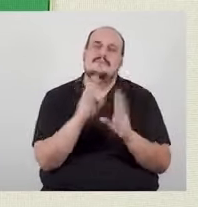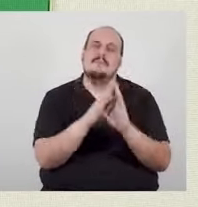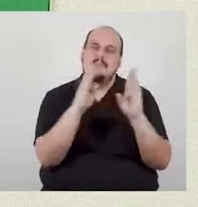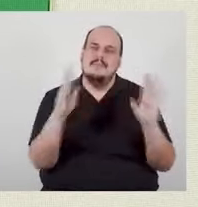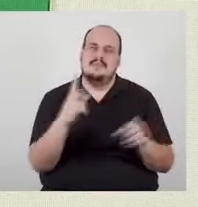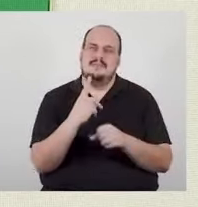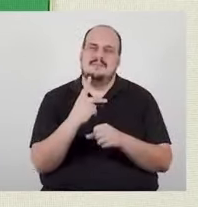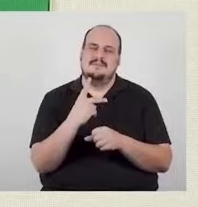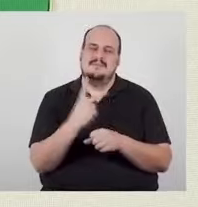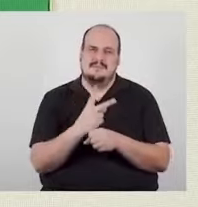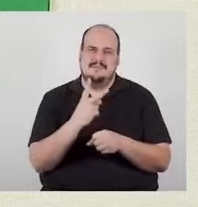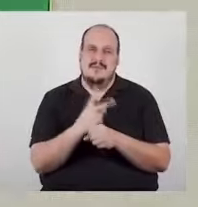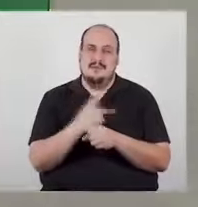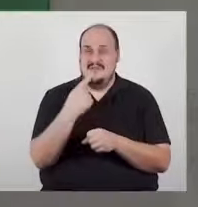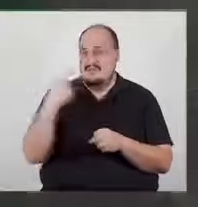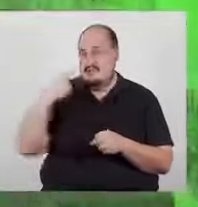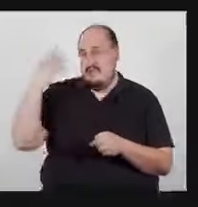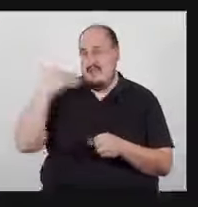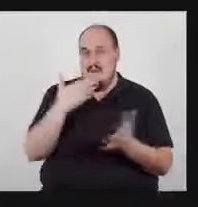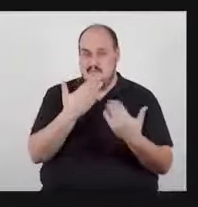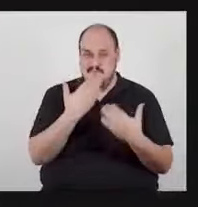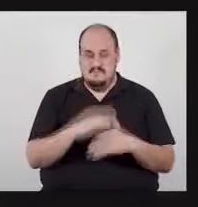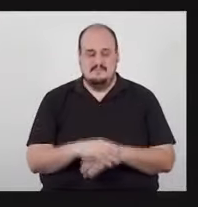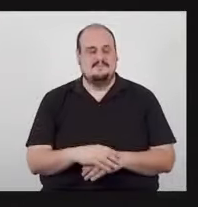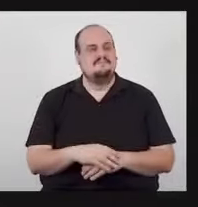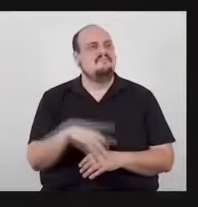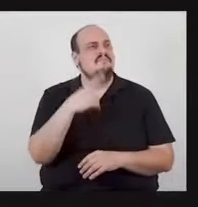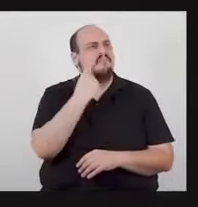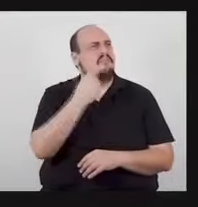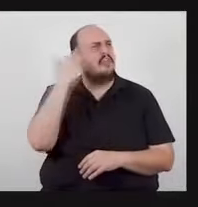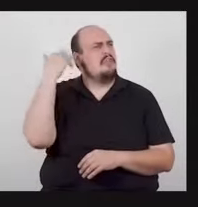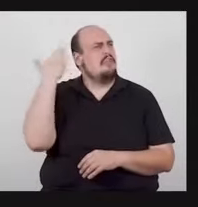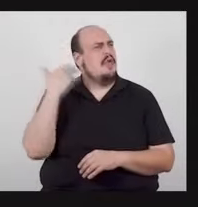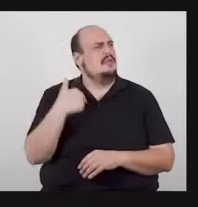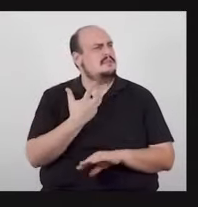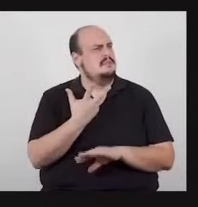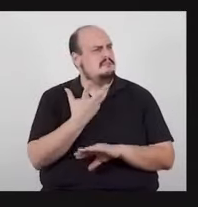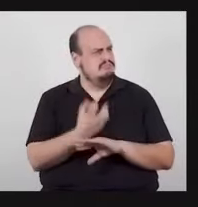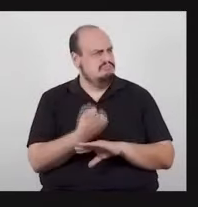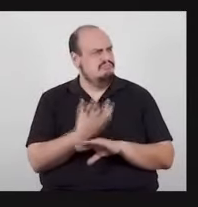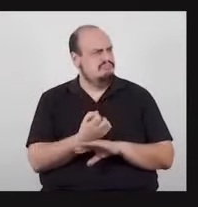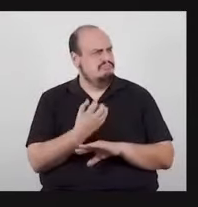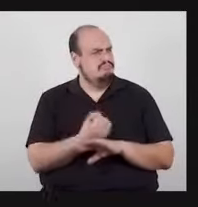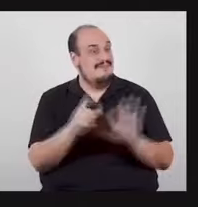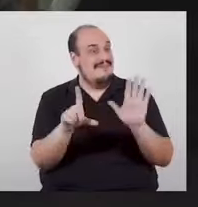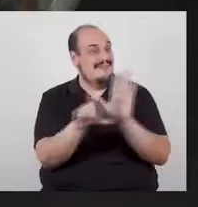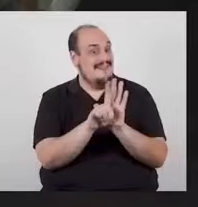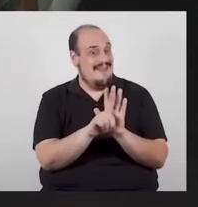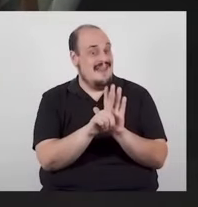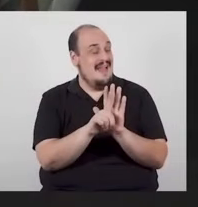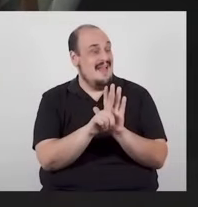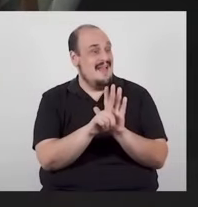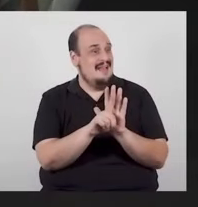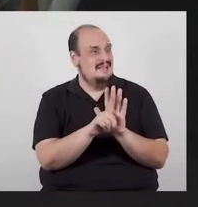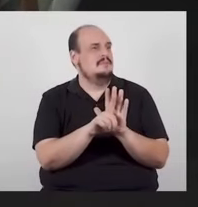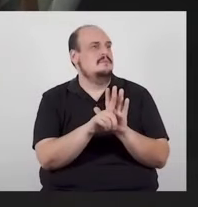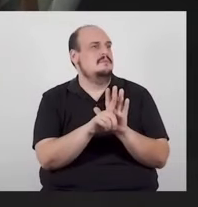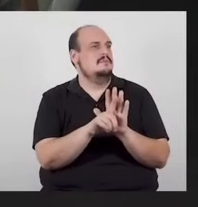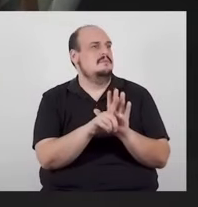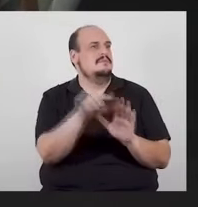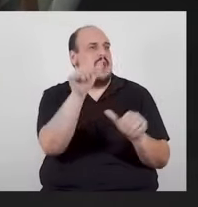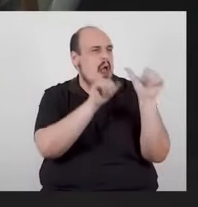hace unas semanas. Lo grabamos hace unos días antes de que sea ley, alcohol cero. Y